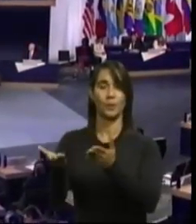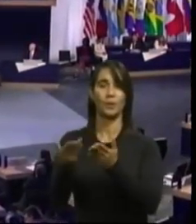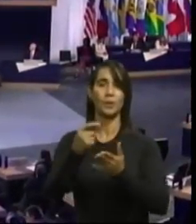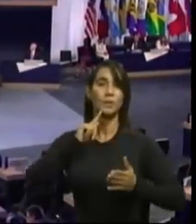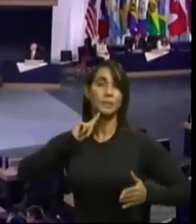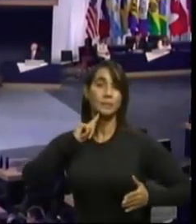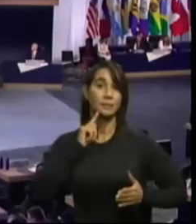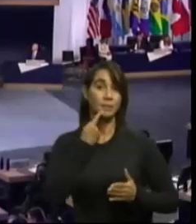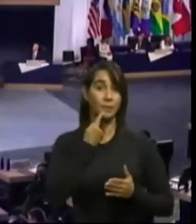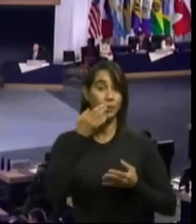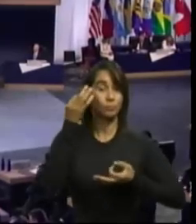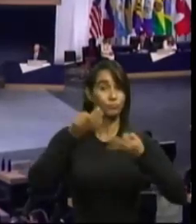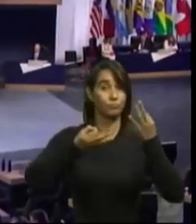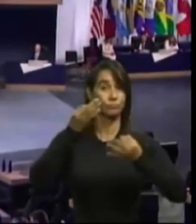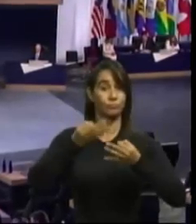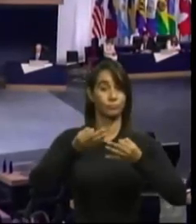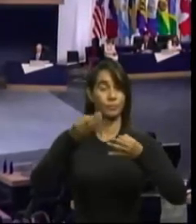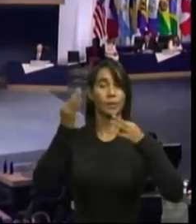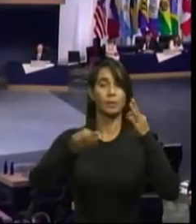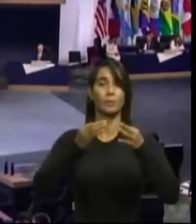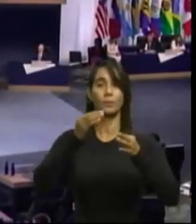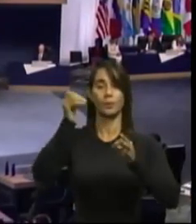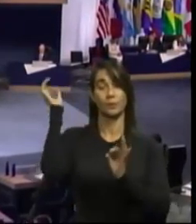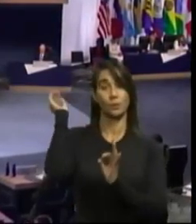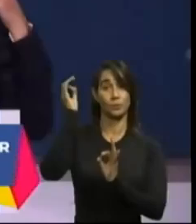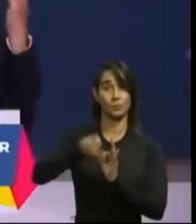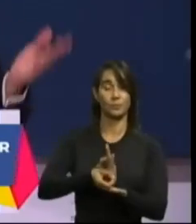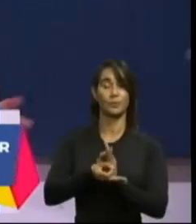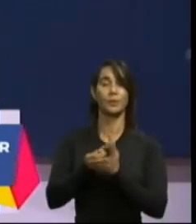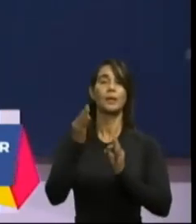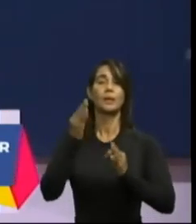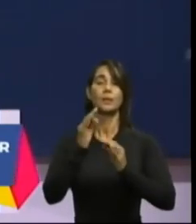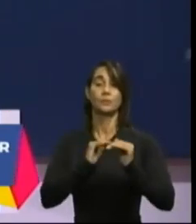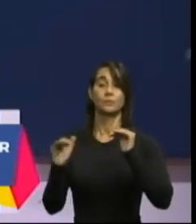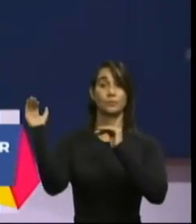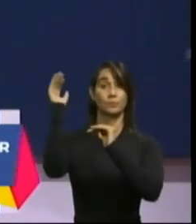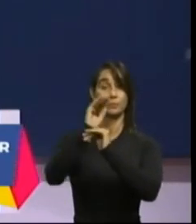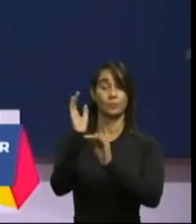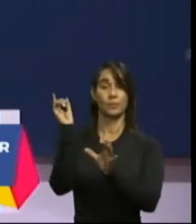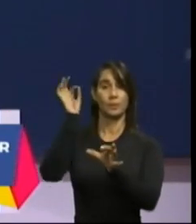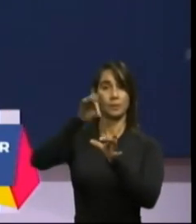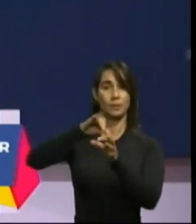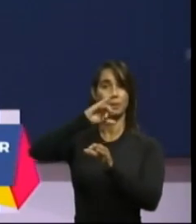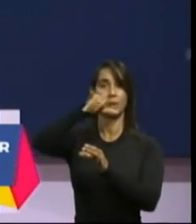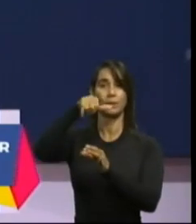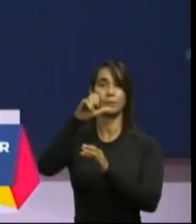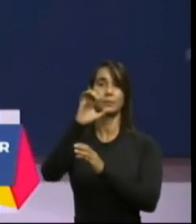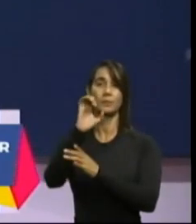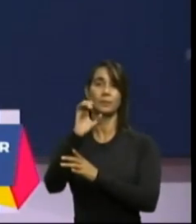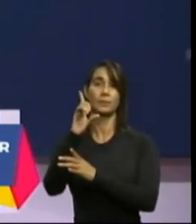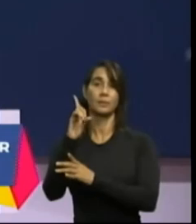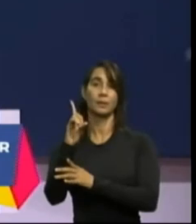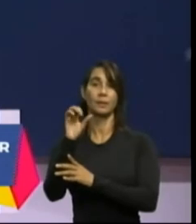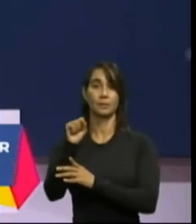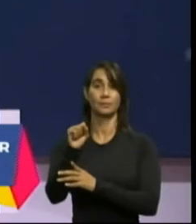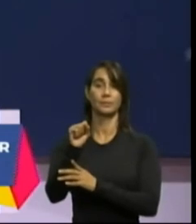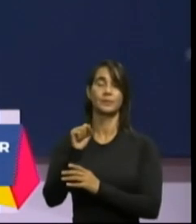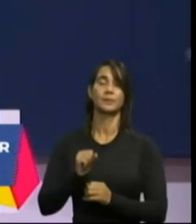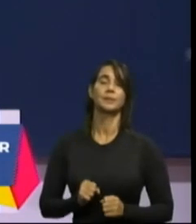como la Cámara de Cuentas, el Tribunal Constitucional, el Tribunal Superior Electoral y la Defensoría del